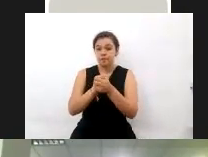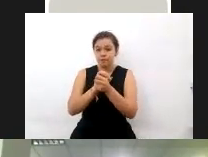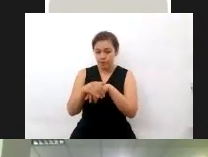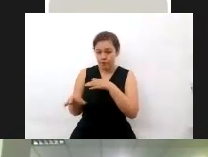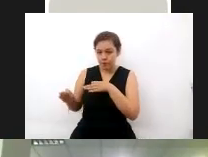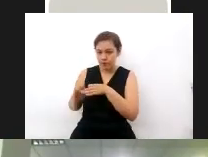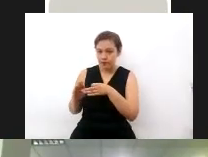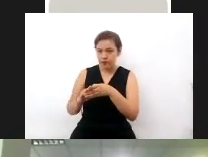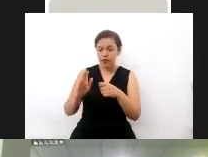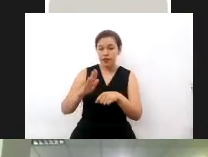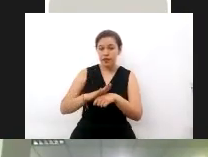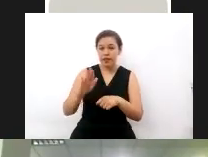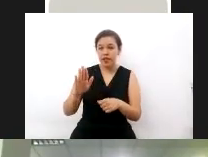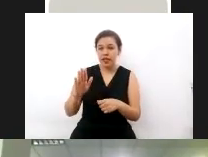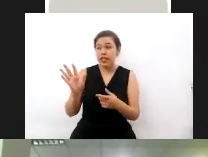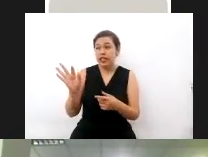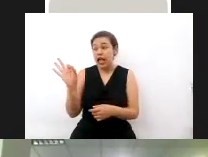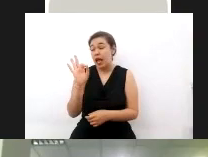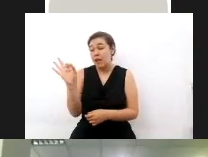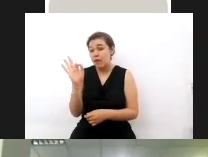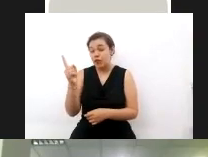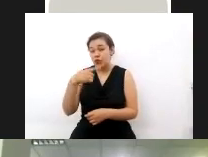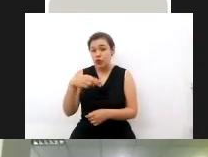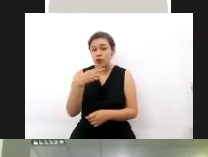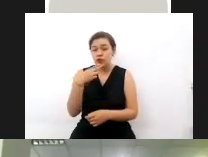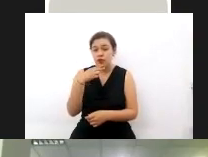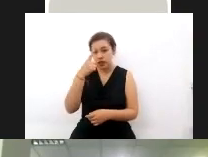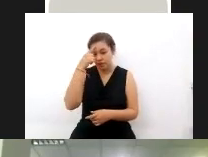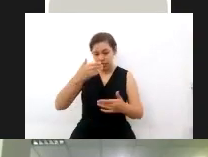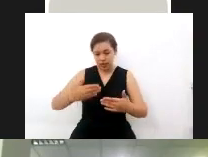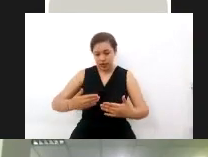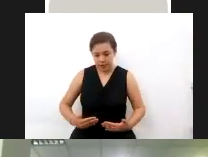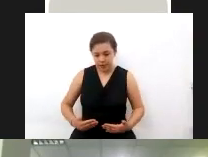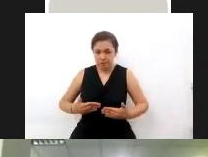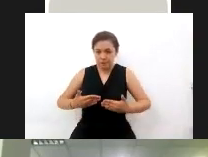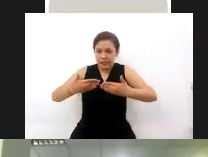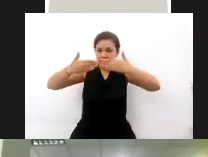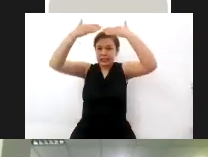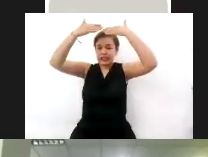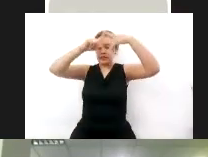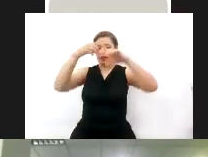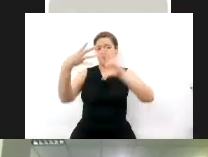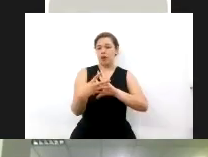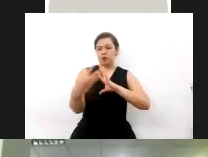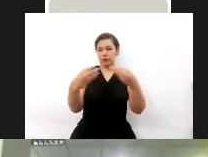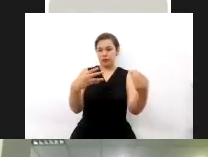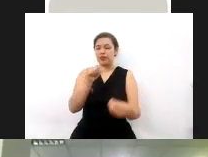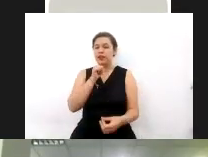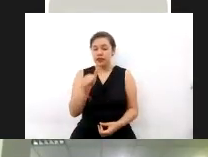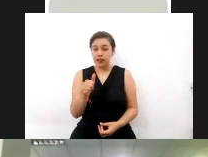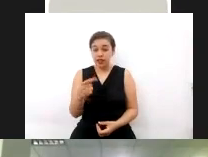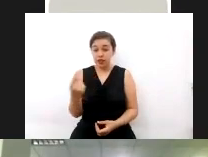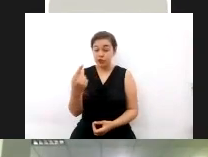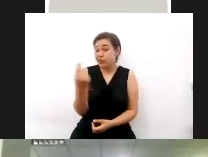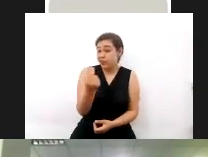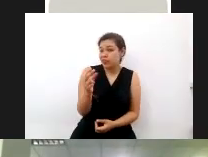la manera de colocar una barrera de acrílico o grafeno para evitar contagios. Si no, y no lo necesitan, pues no